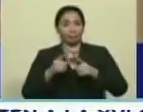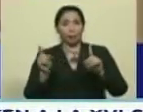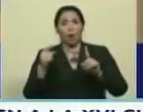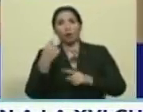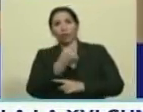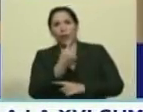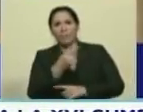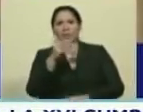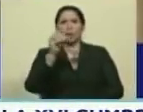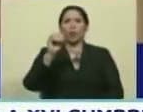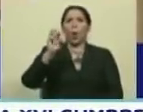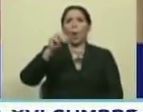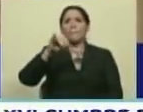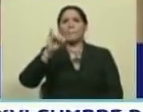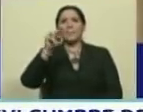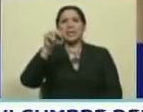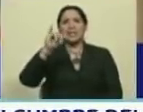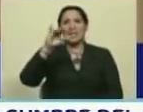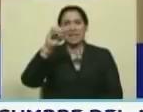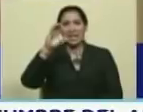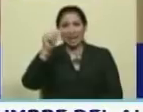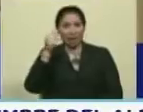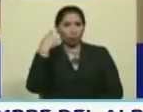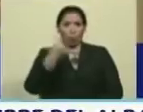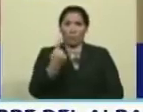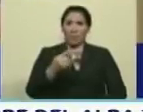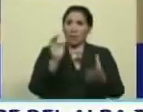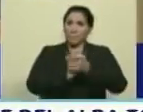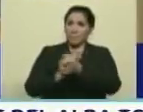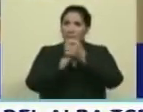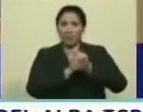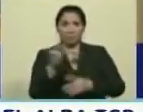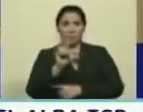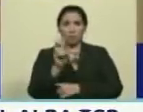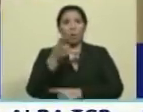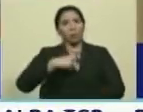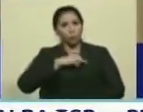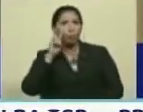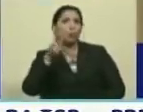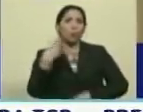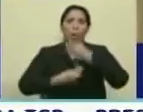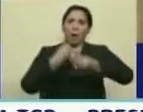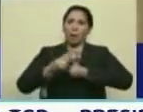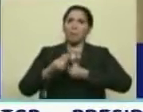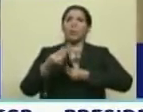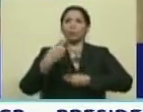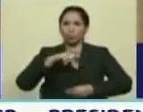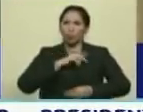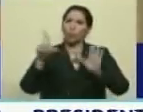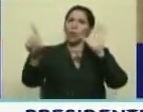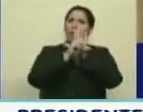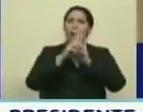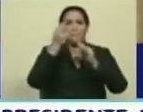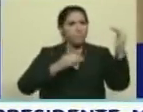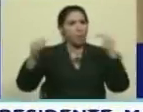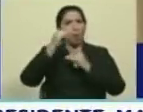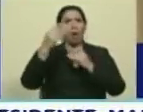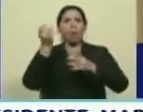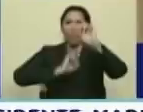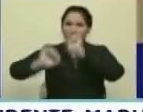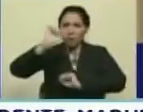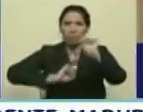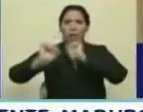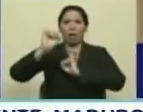Venezuela. Lo hemos hecho porque pensamos que tenemos una obligación legal y moral de defender